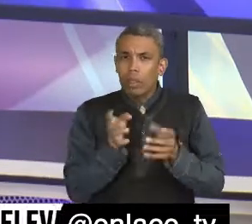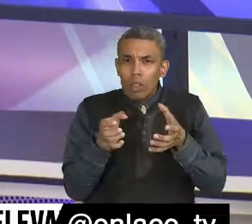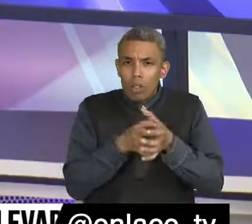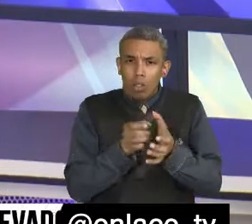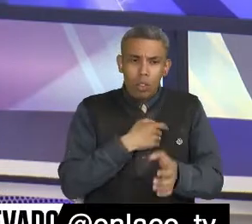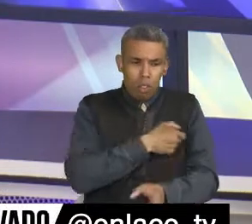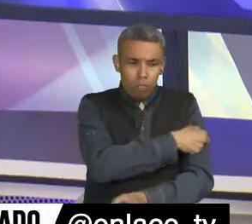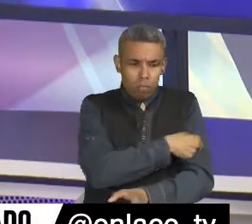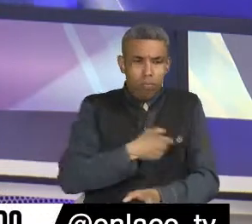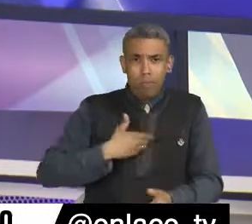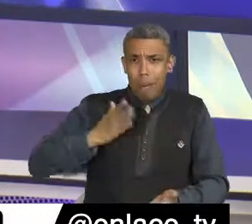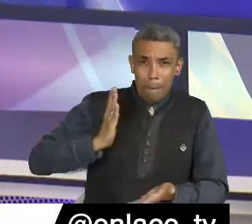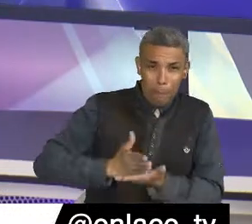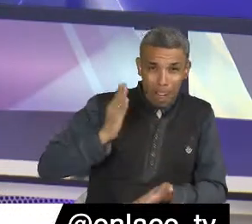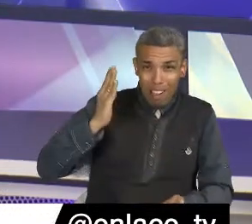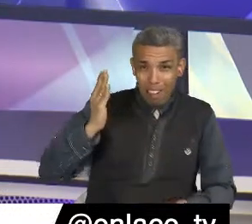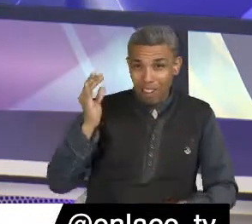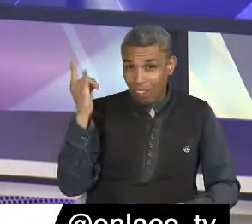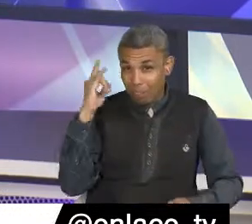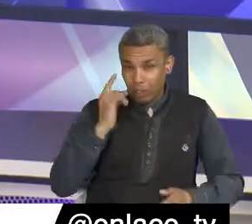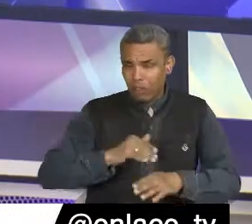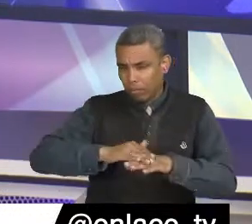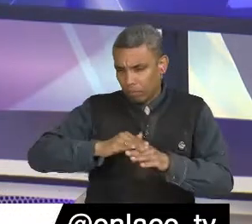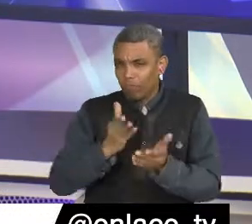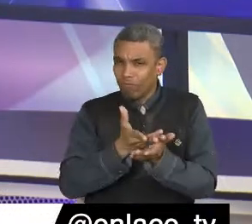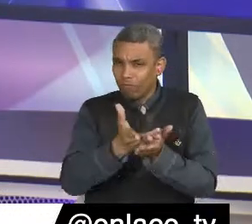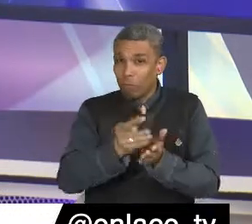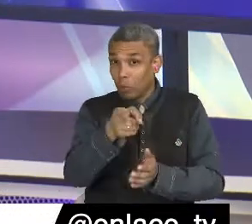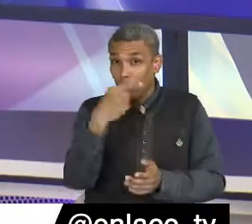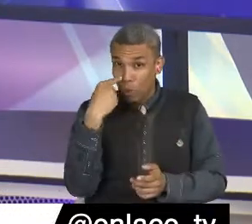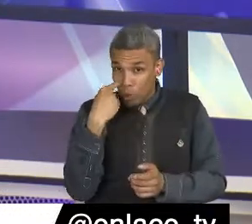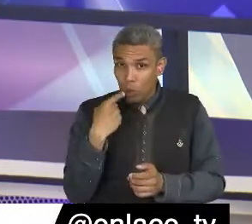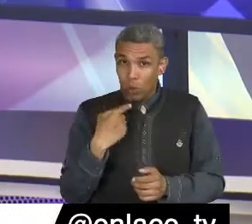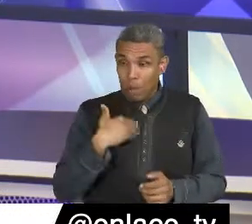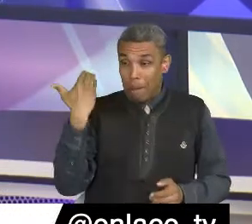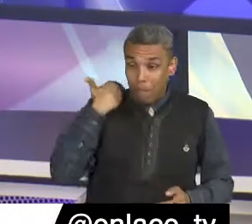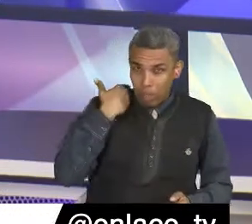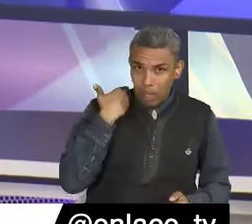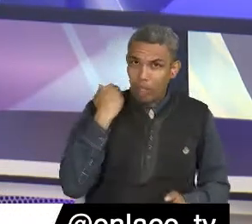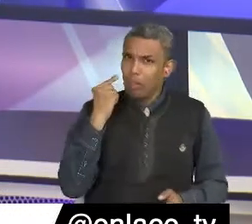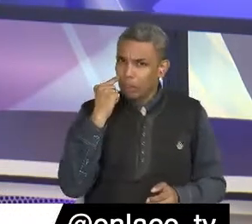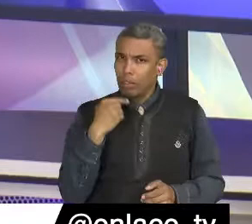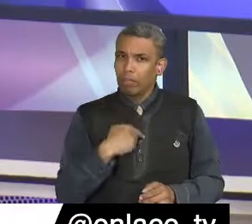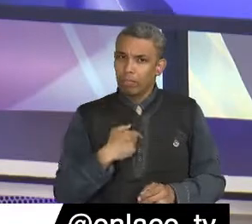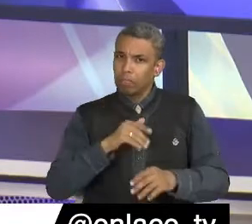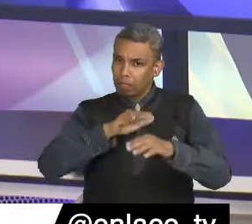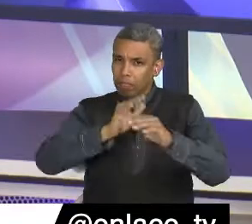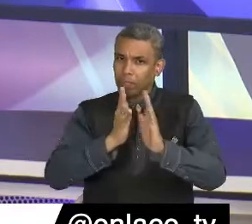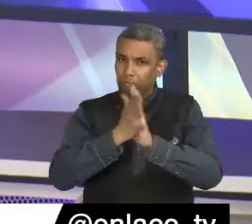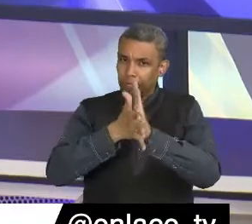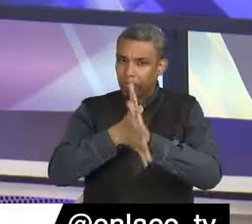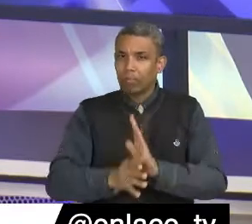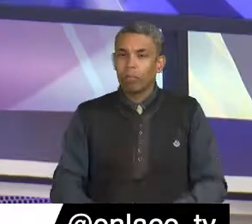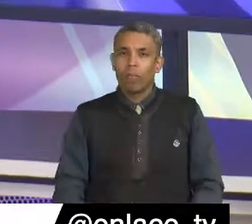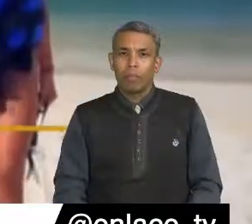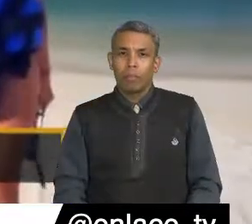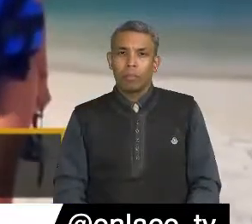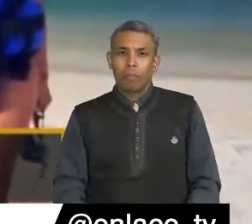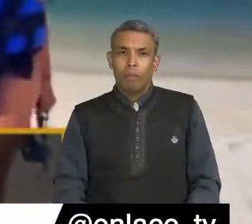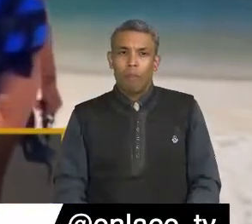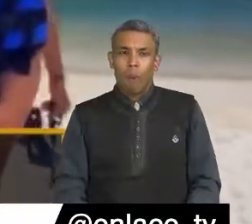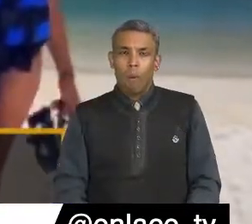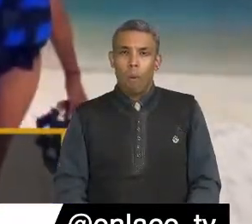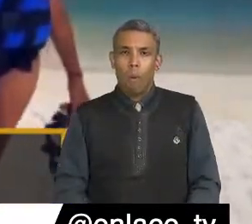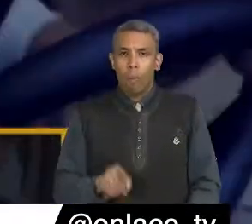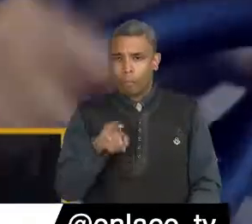Riesgo de Desastres entrega algunas recomendaciones para que usted las tenga en cuenta y evite accidentes en los hogares. En